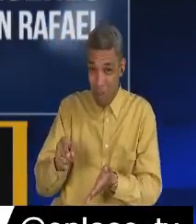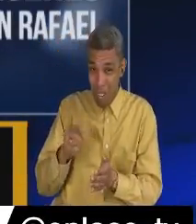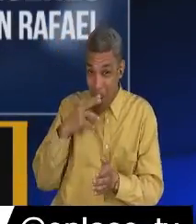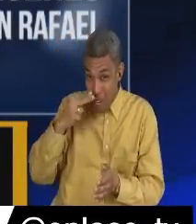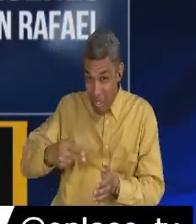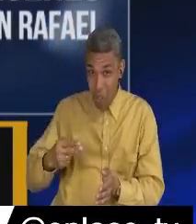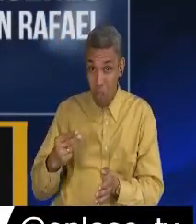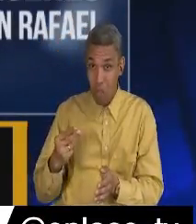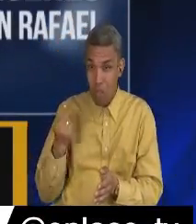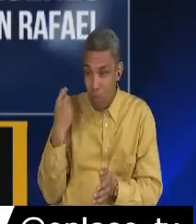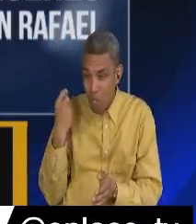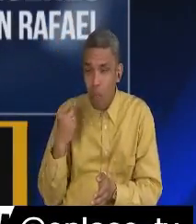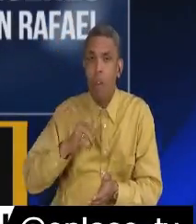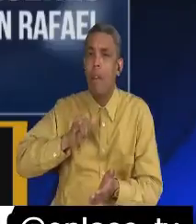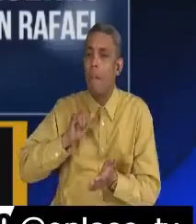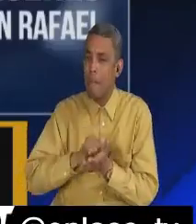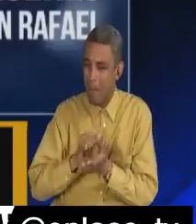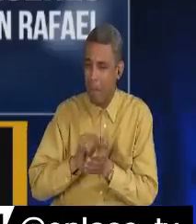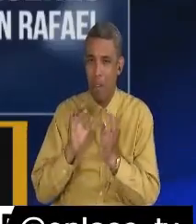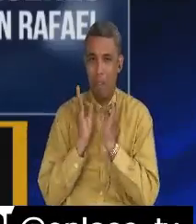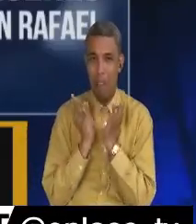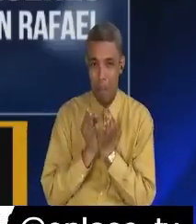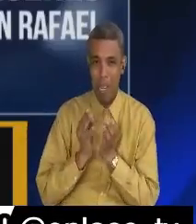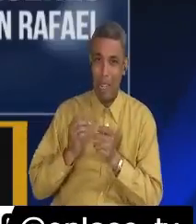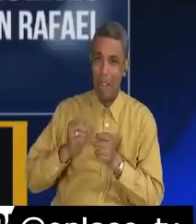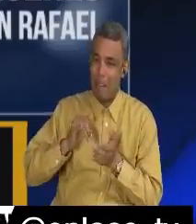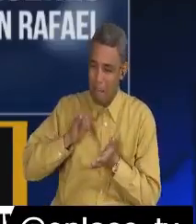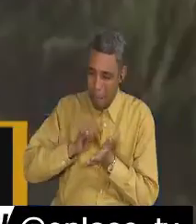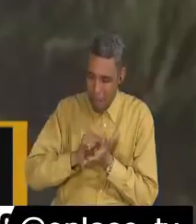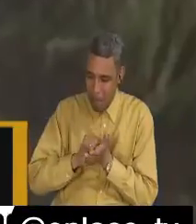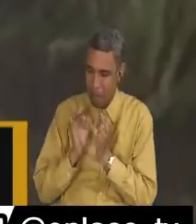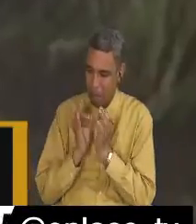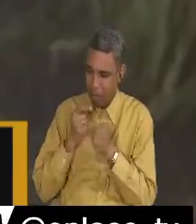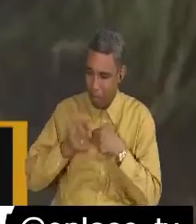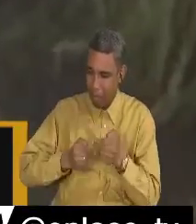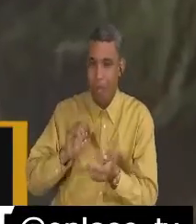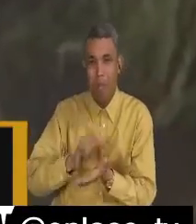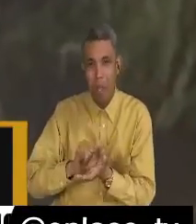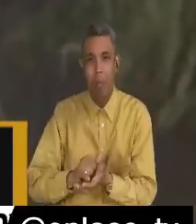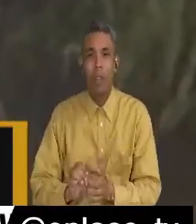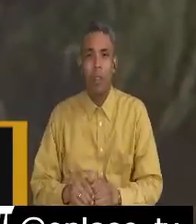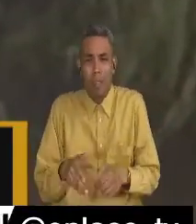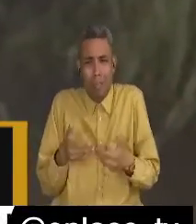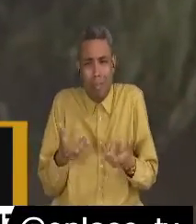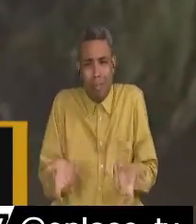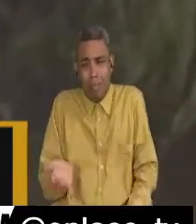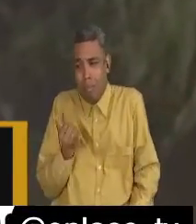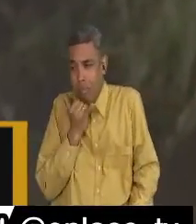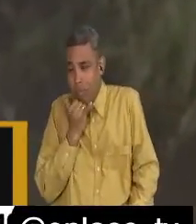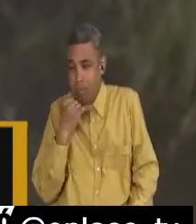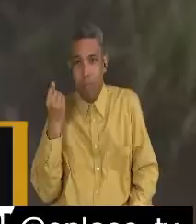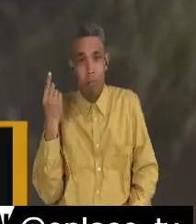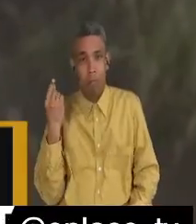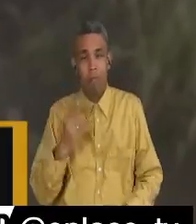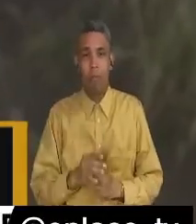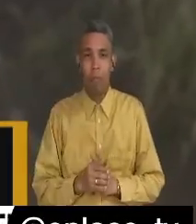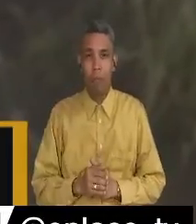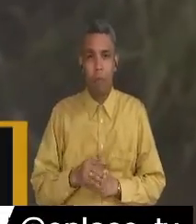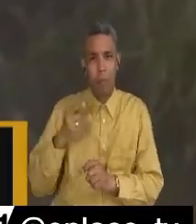de investigación qué pasó, qué sucedió. En esta misma zona, otros 2 menores de edad fallecieron